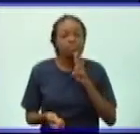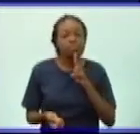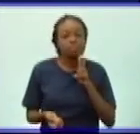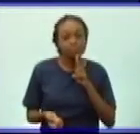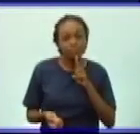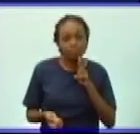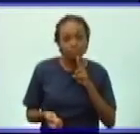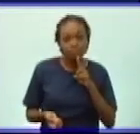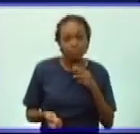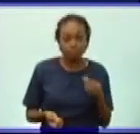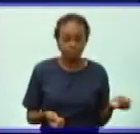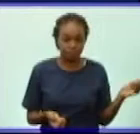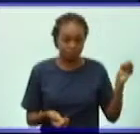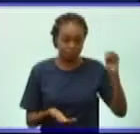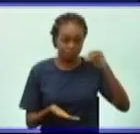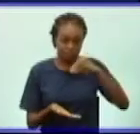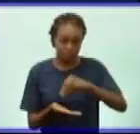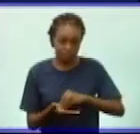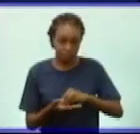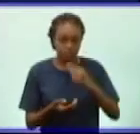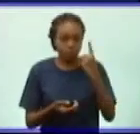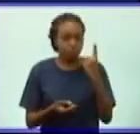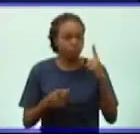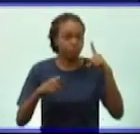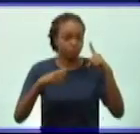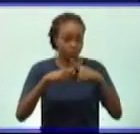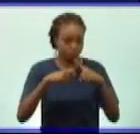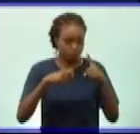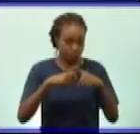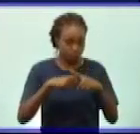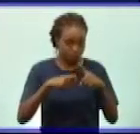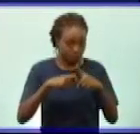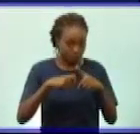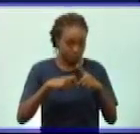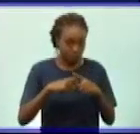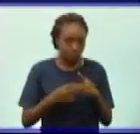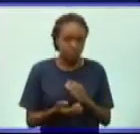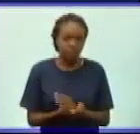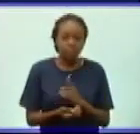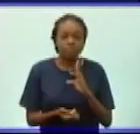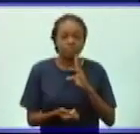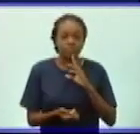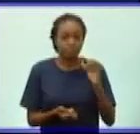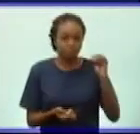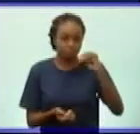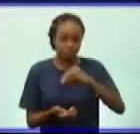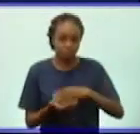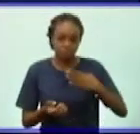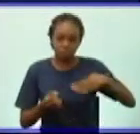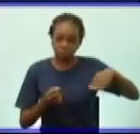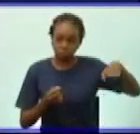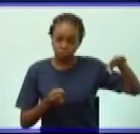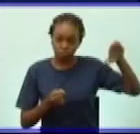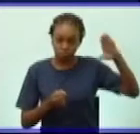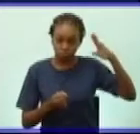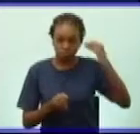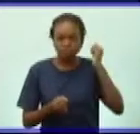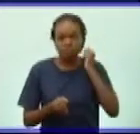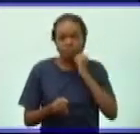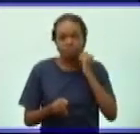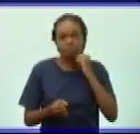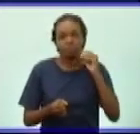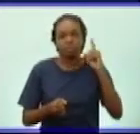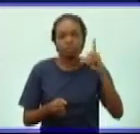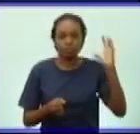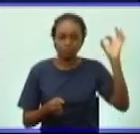al suministrarle 1 kilocaloría a 1 kilogramo de agua, eleva su temperatura en 1